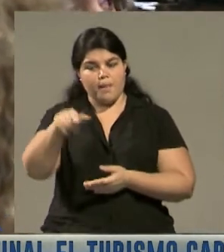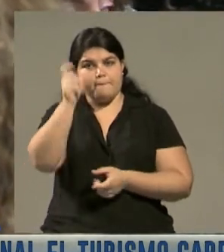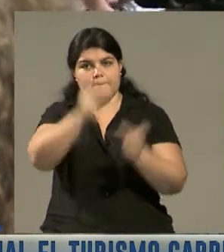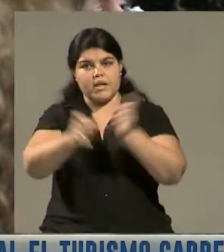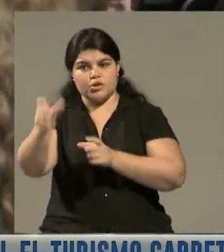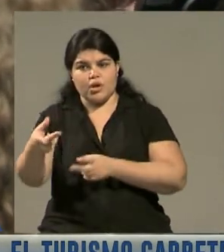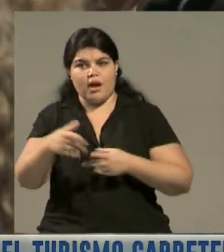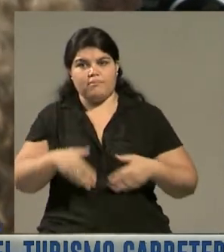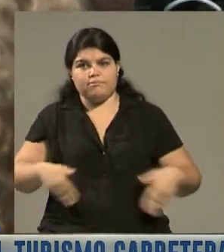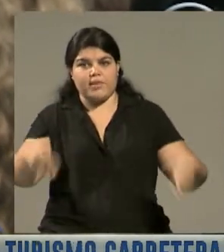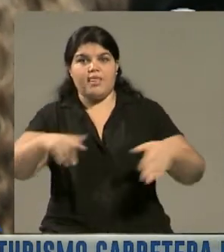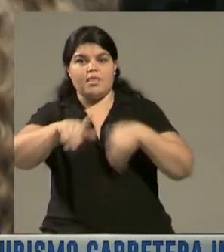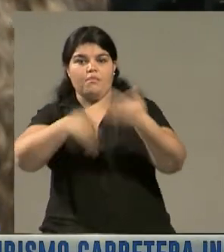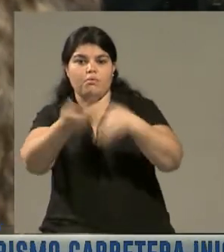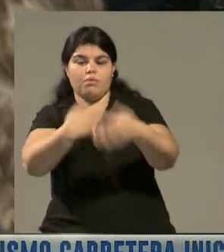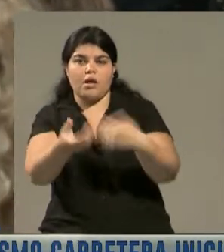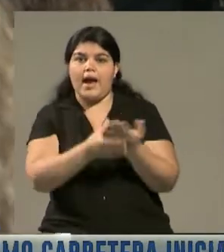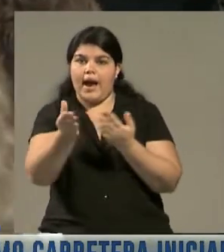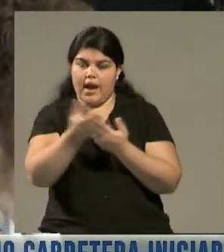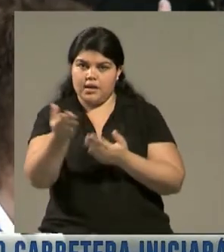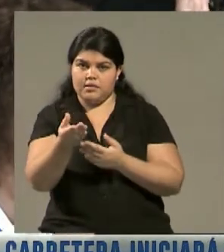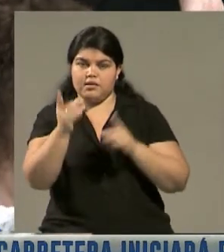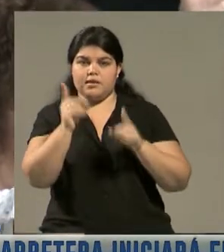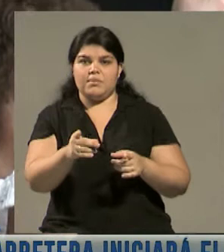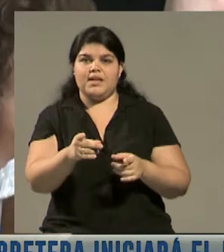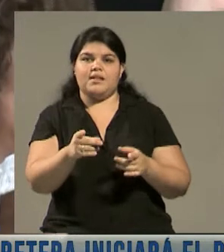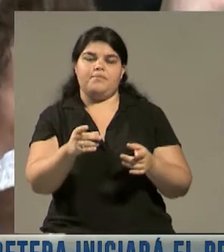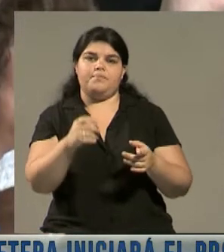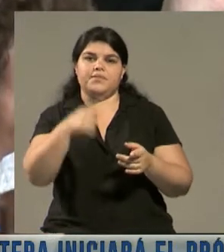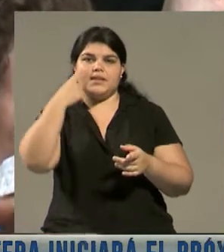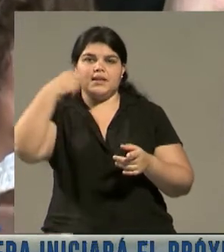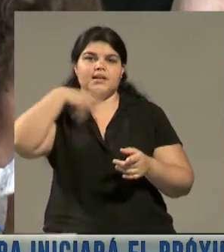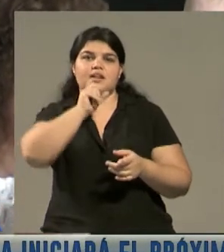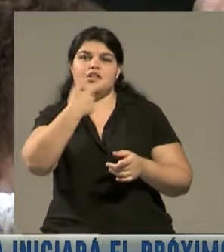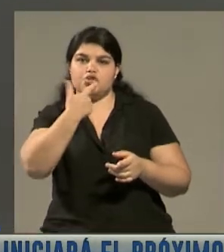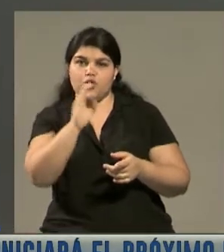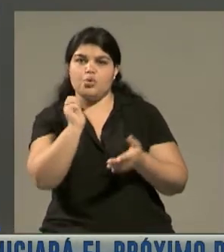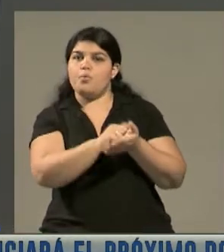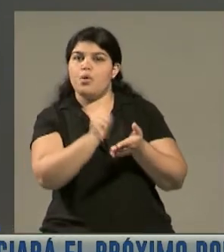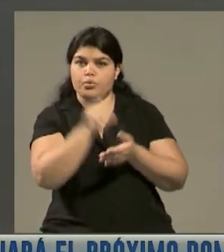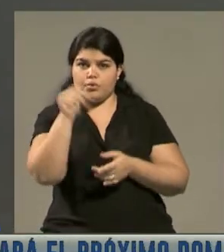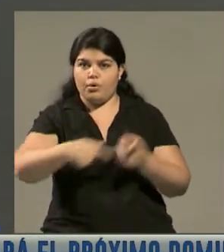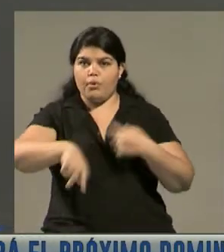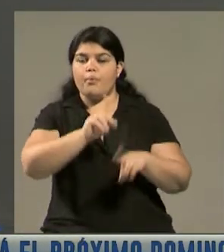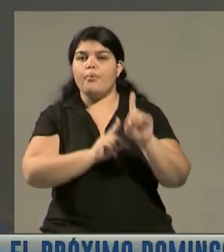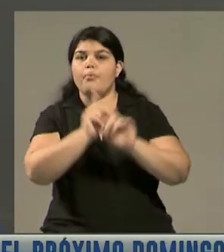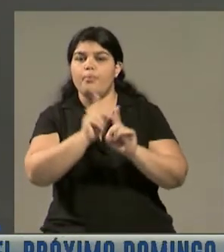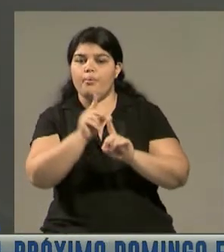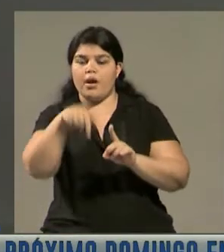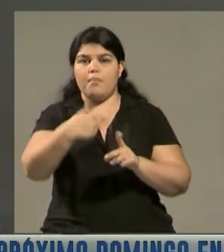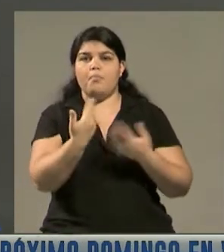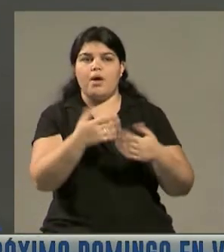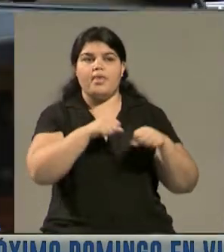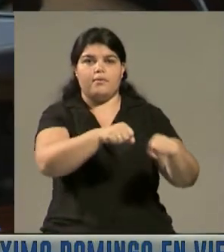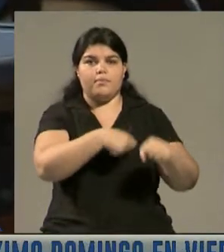dinero para poder gastar, que los ingresos brutos signifiquen que los productos lleguen a los supermercados, a los mercados y demás con menos importes que los